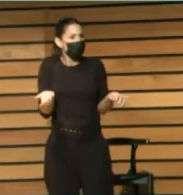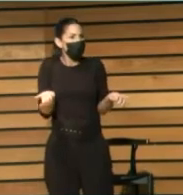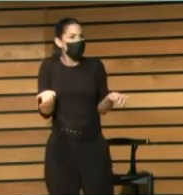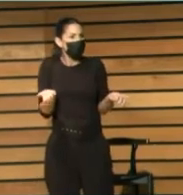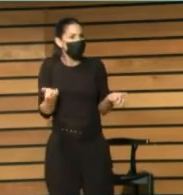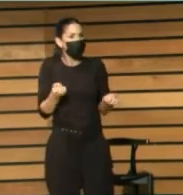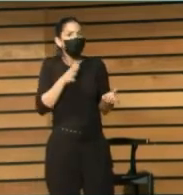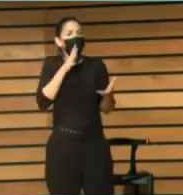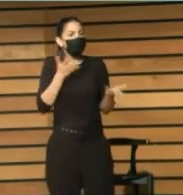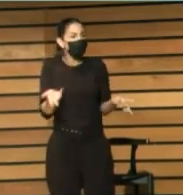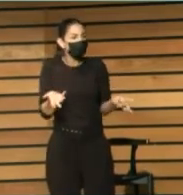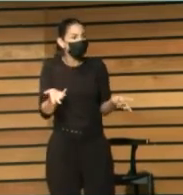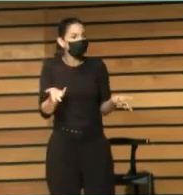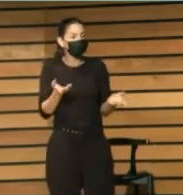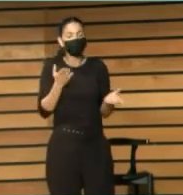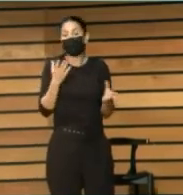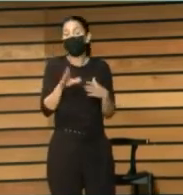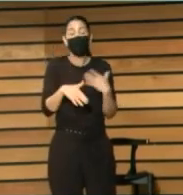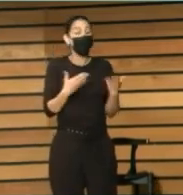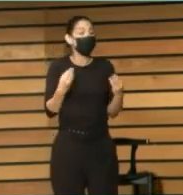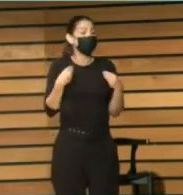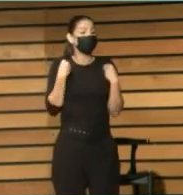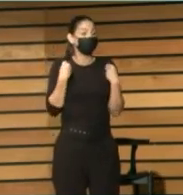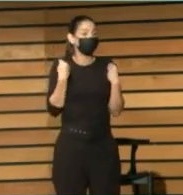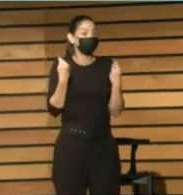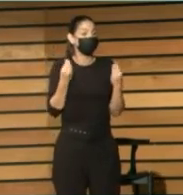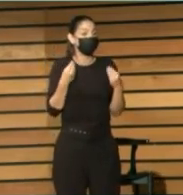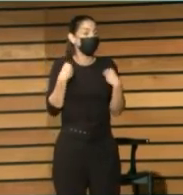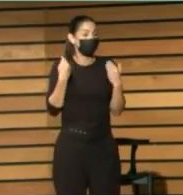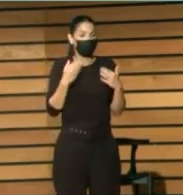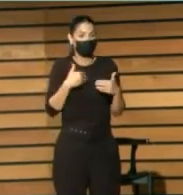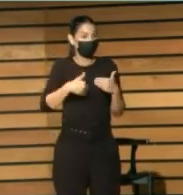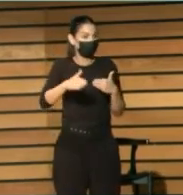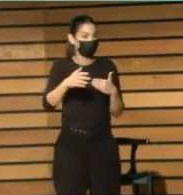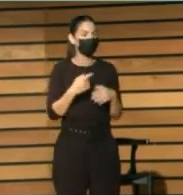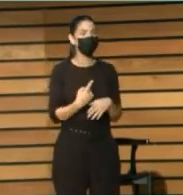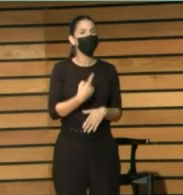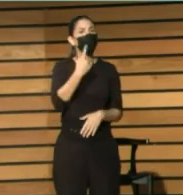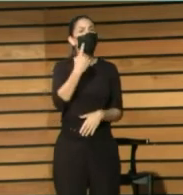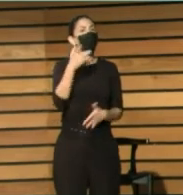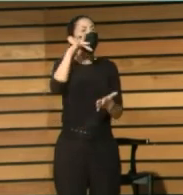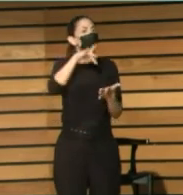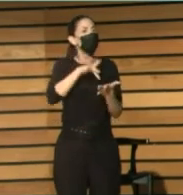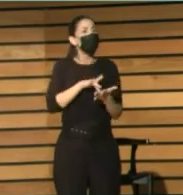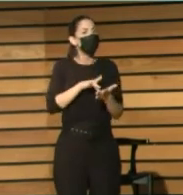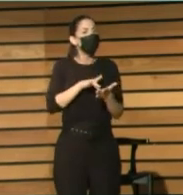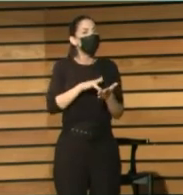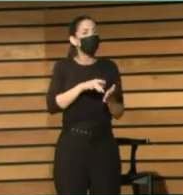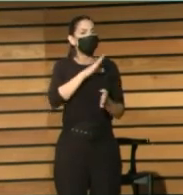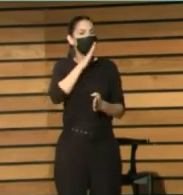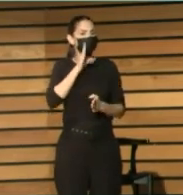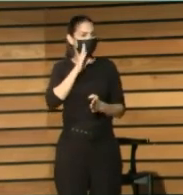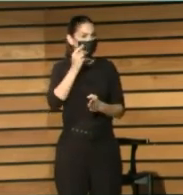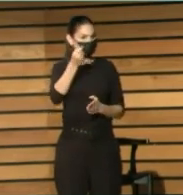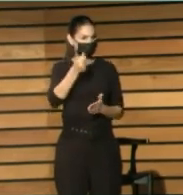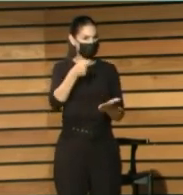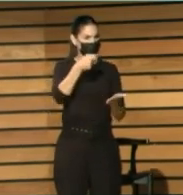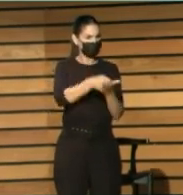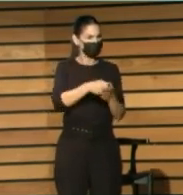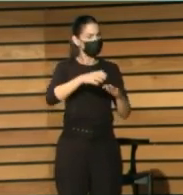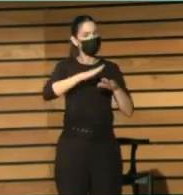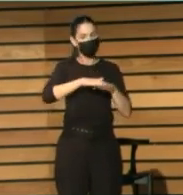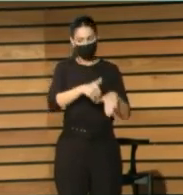Ahora fue el resto de la vida. Un día ella misma me dio dinero para que me comprara unos pantalones